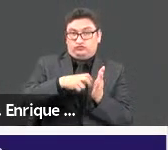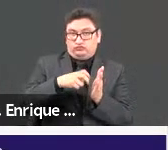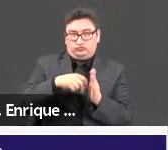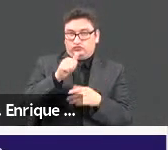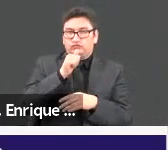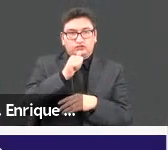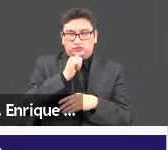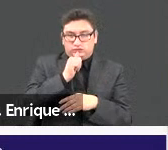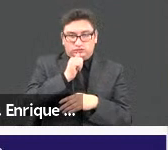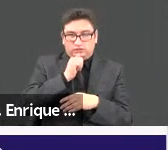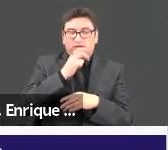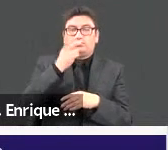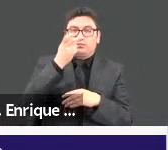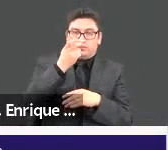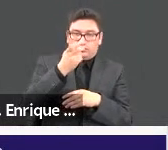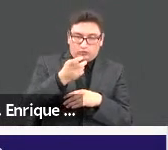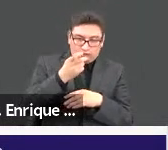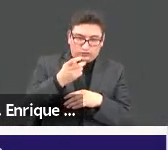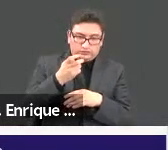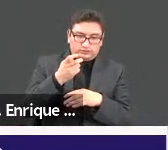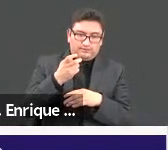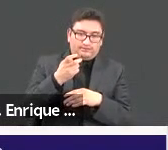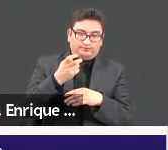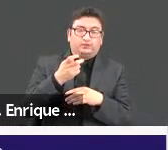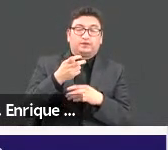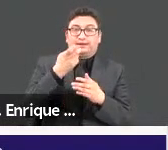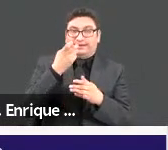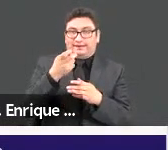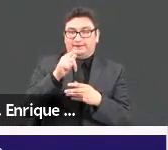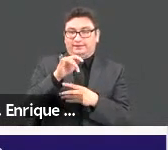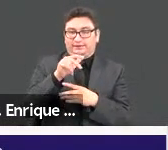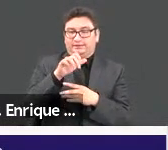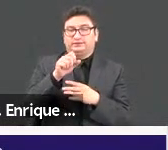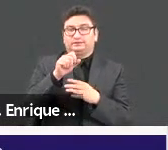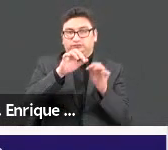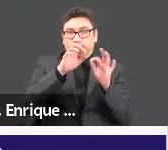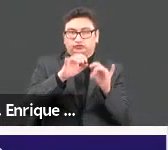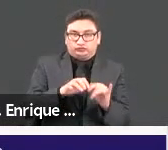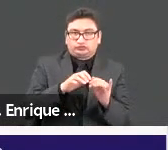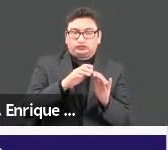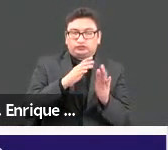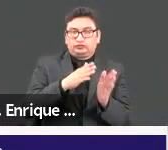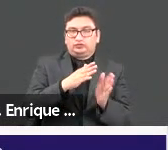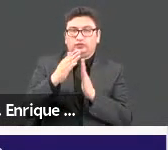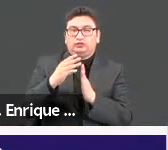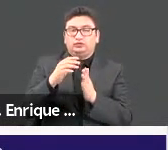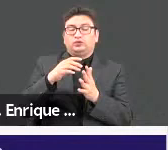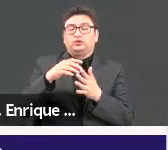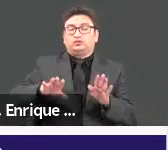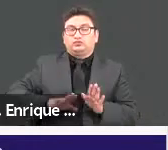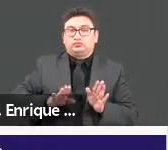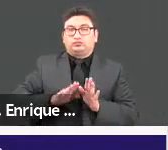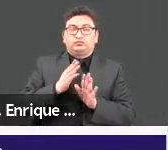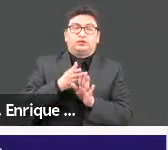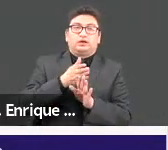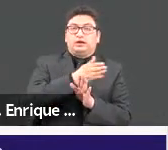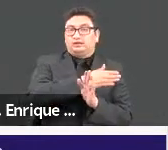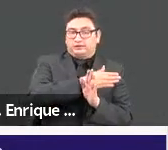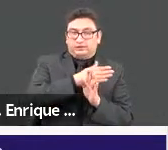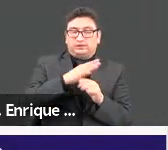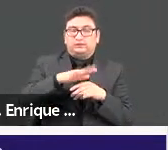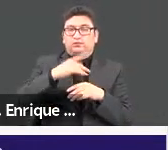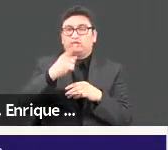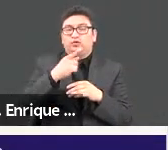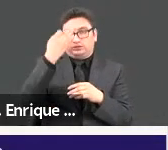¿correcto? Por lo tanto, esta tesis fue integrada conforme a unos parámetros anteriores que pertenecen